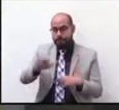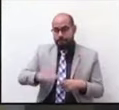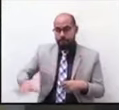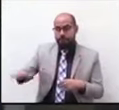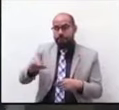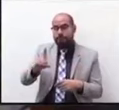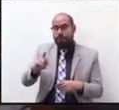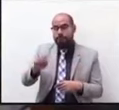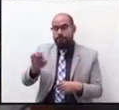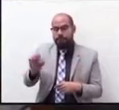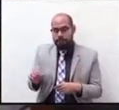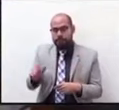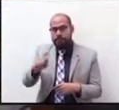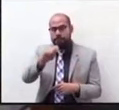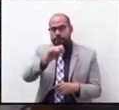y